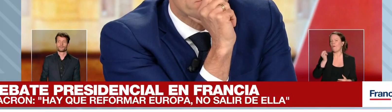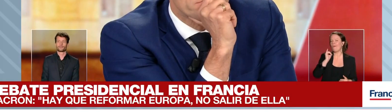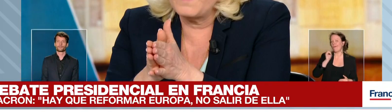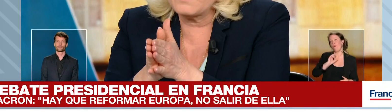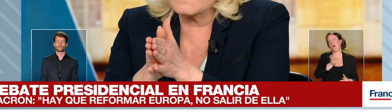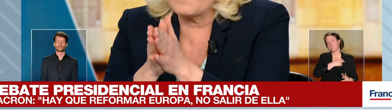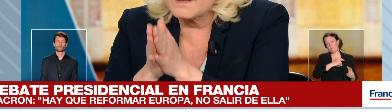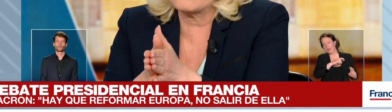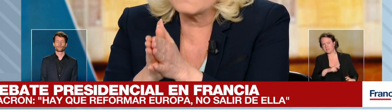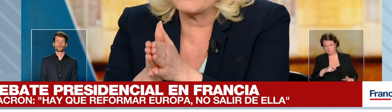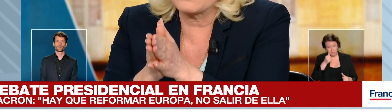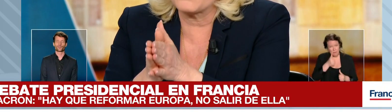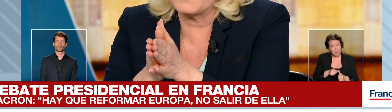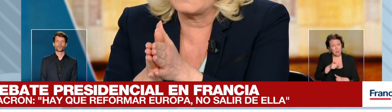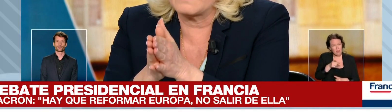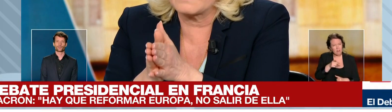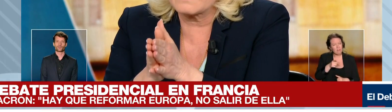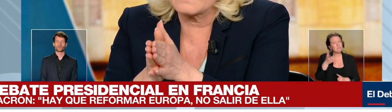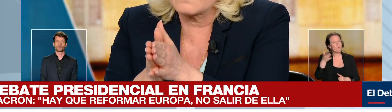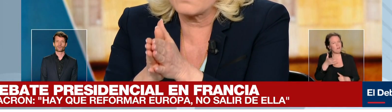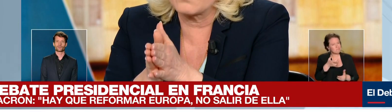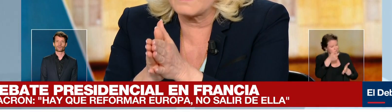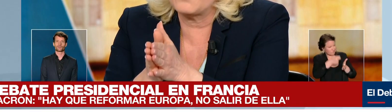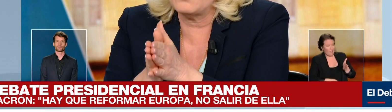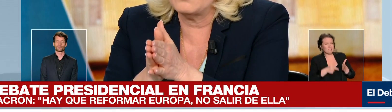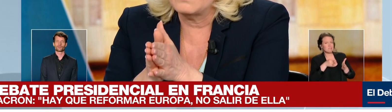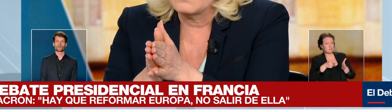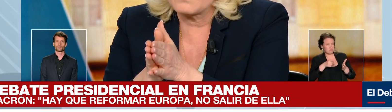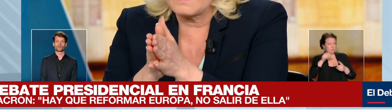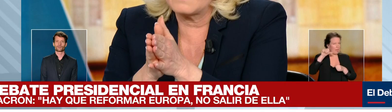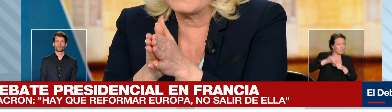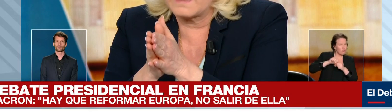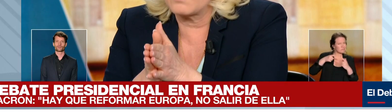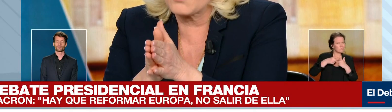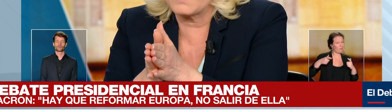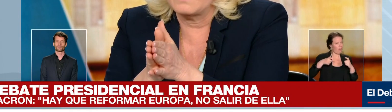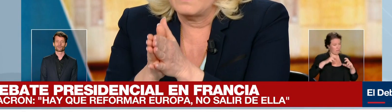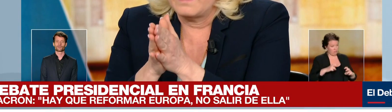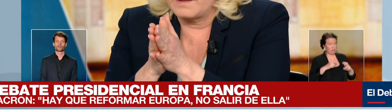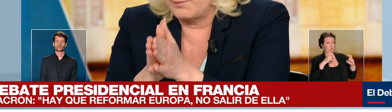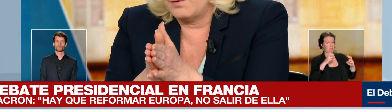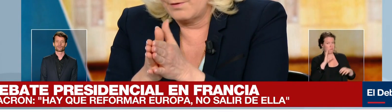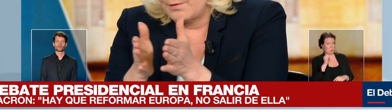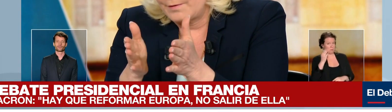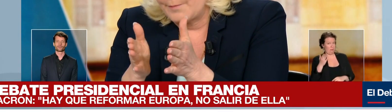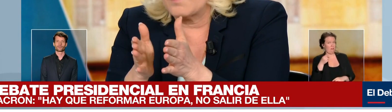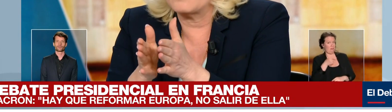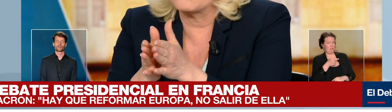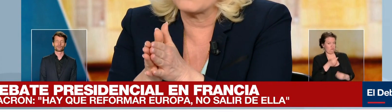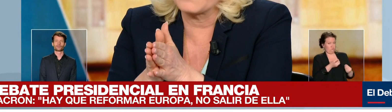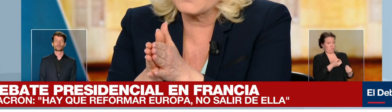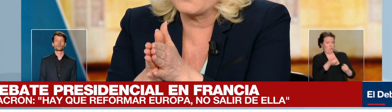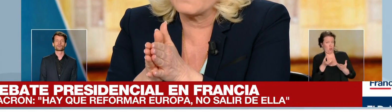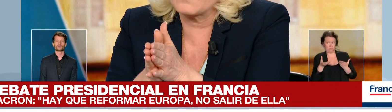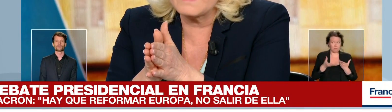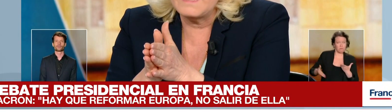Tuvo tiempo para hacerlo, pero recuerda que fue porque usted aumentó los impuestos sobre el carburante, sobre los combustibles. Esto